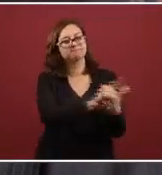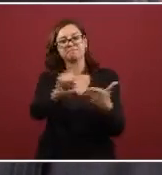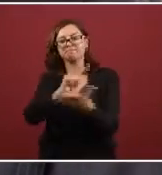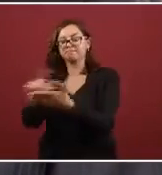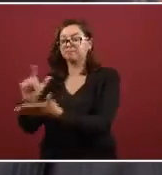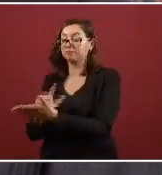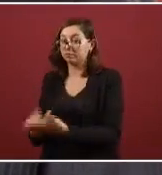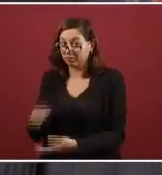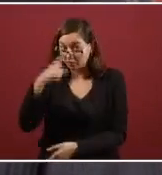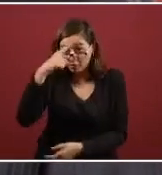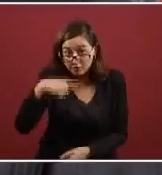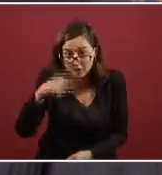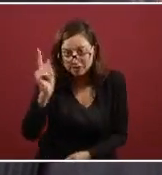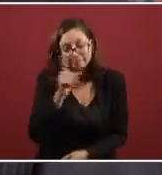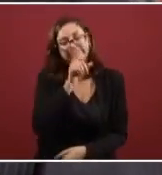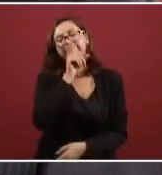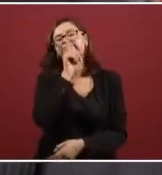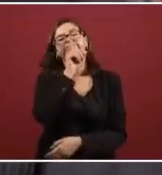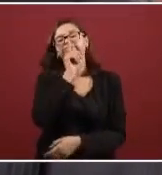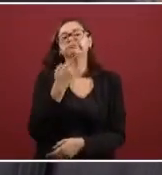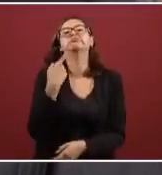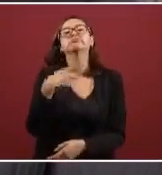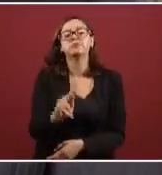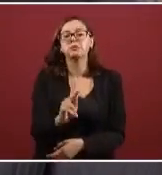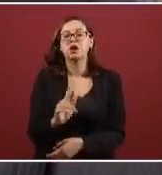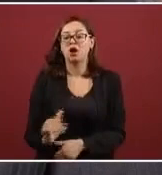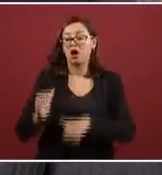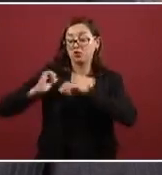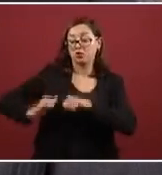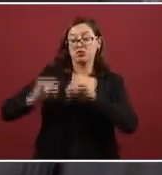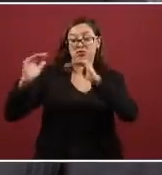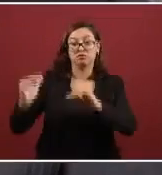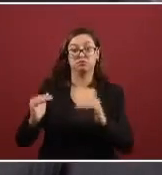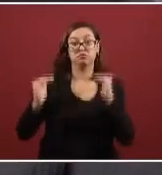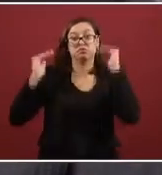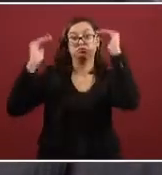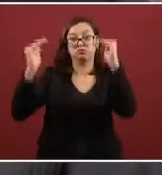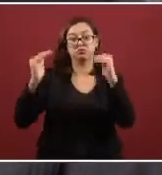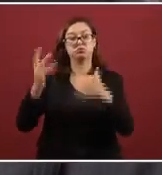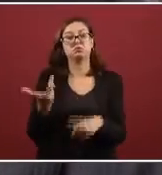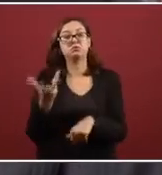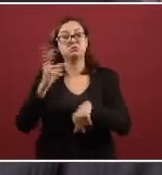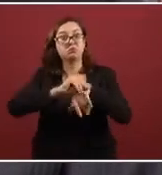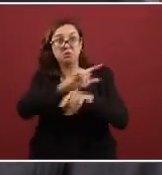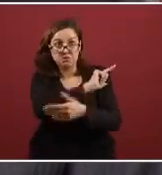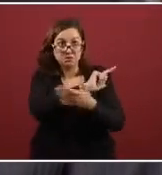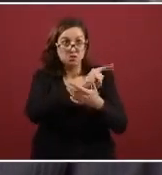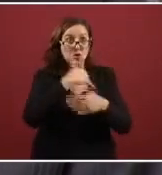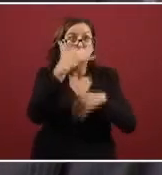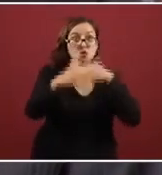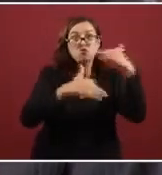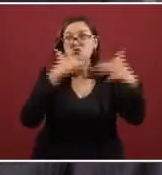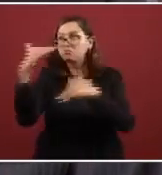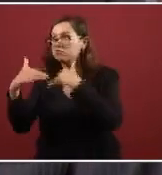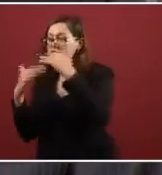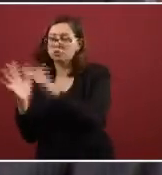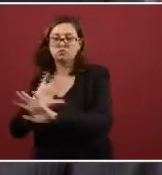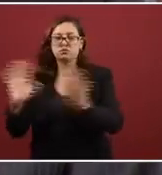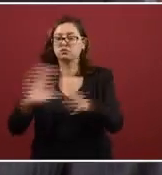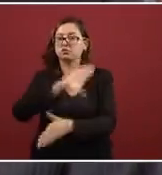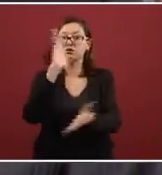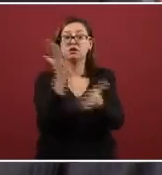No es fácil, pero ya arriba no hay corrupción, y eso no es poca cosa,